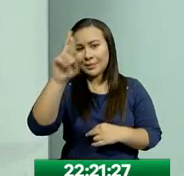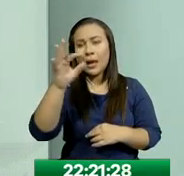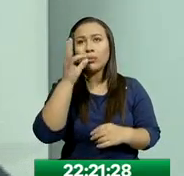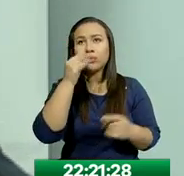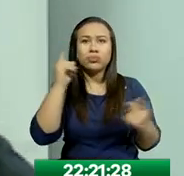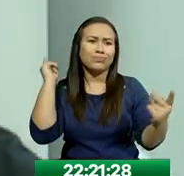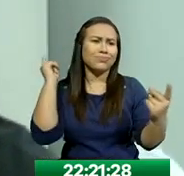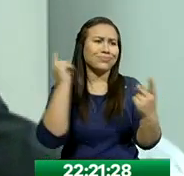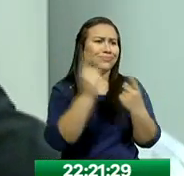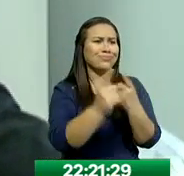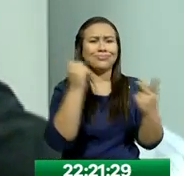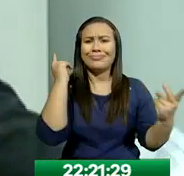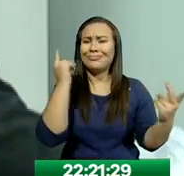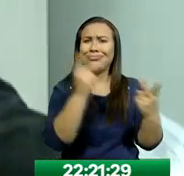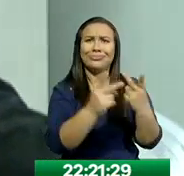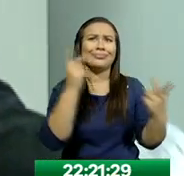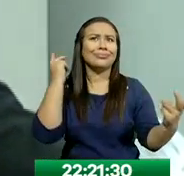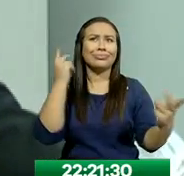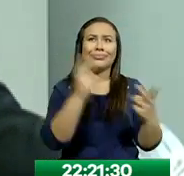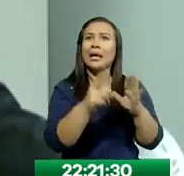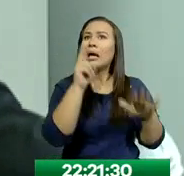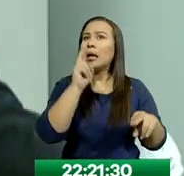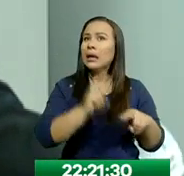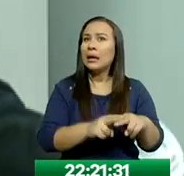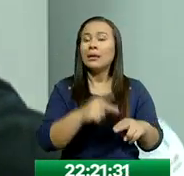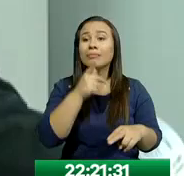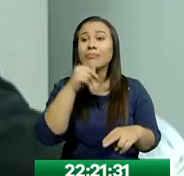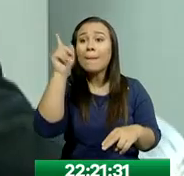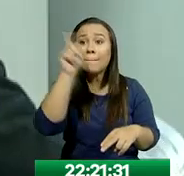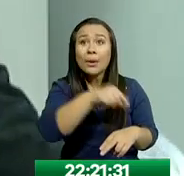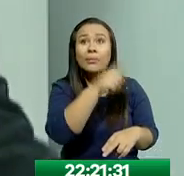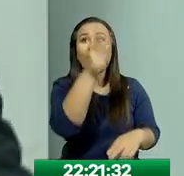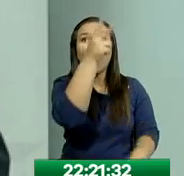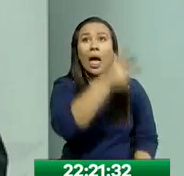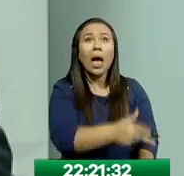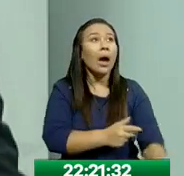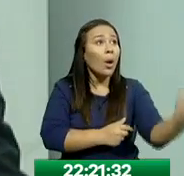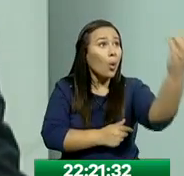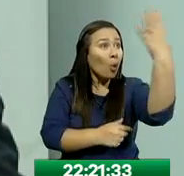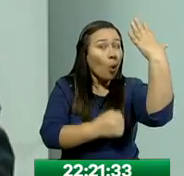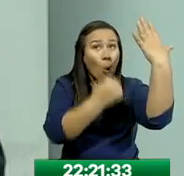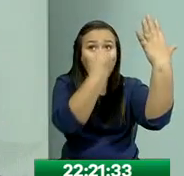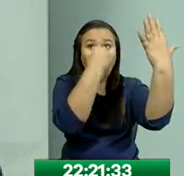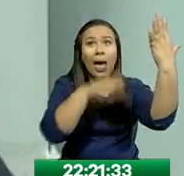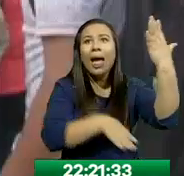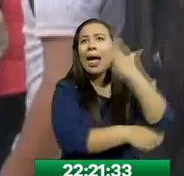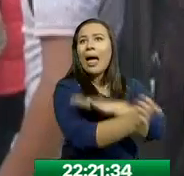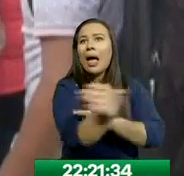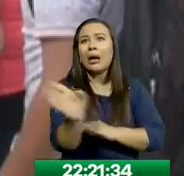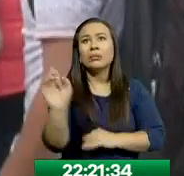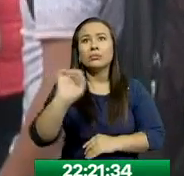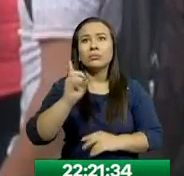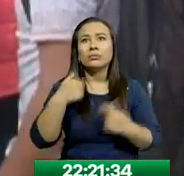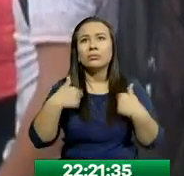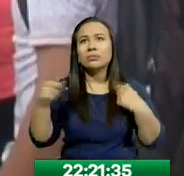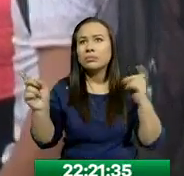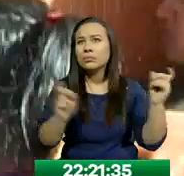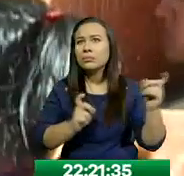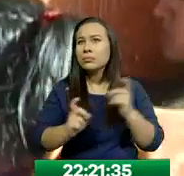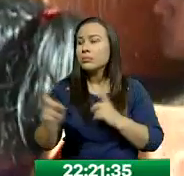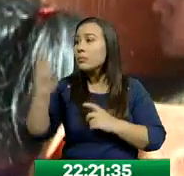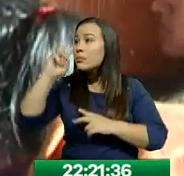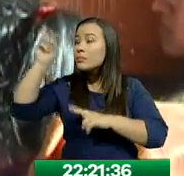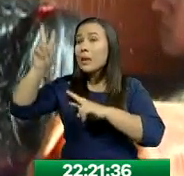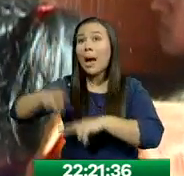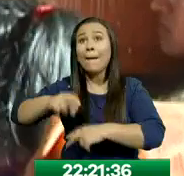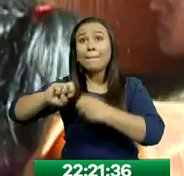de pasajeros, estacionarse en zonas de peligro, pasarse luces rojas y sentidos contrario a la vía. Una vez que se identifique algún